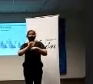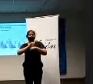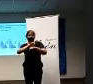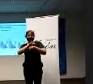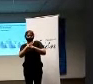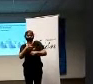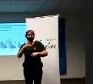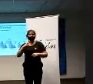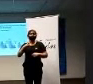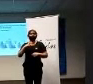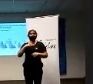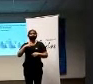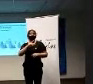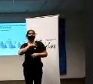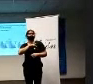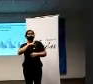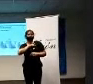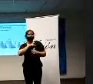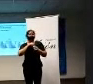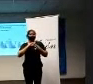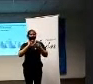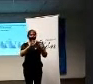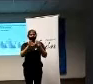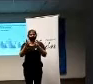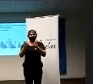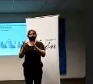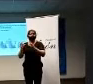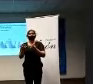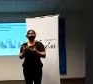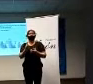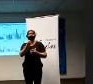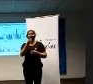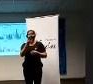fueron Cordillera, Guairá y Caguazú.